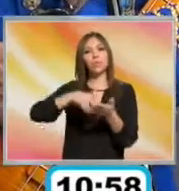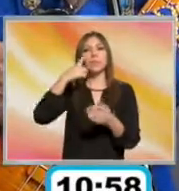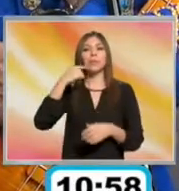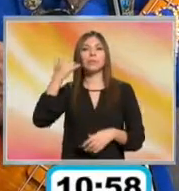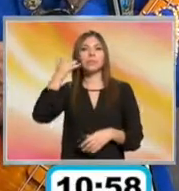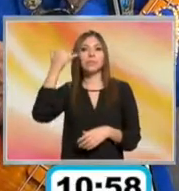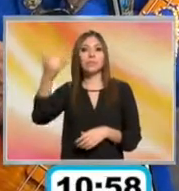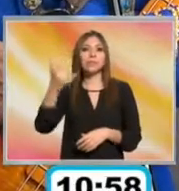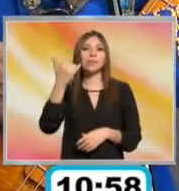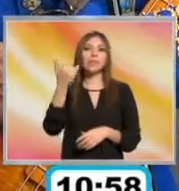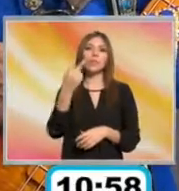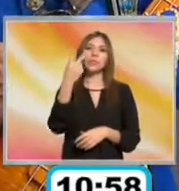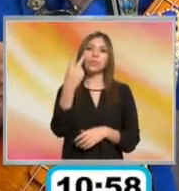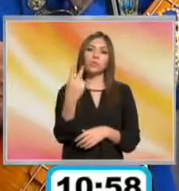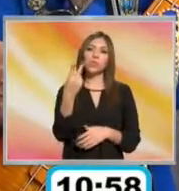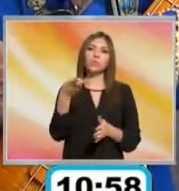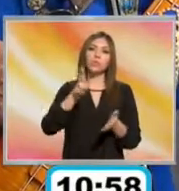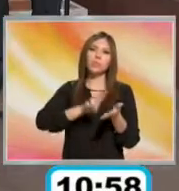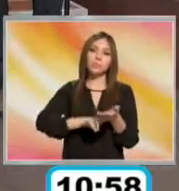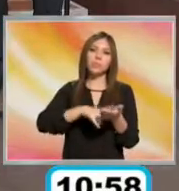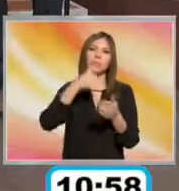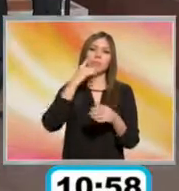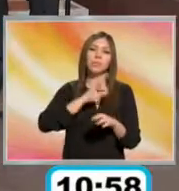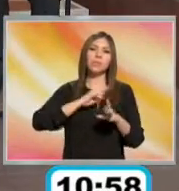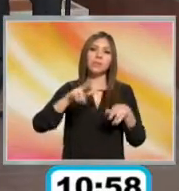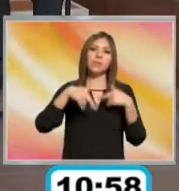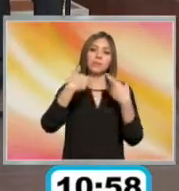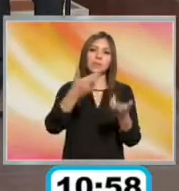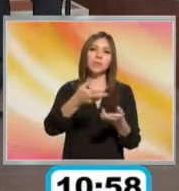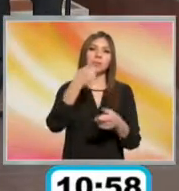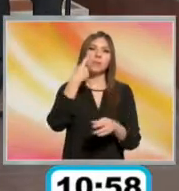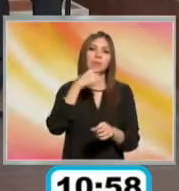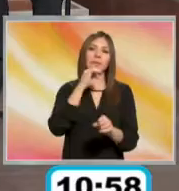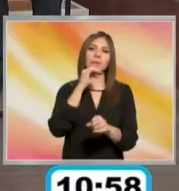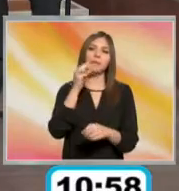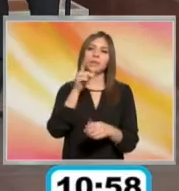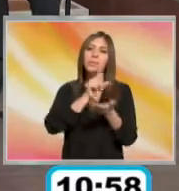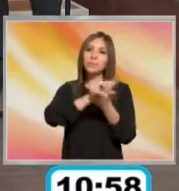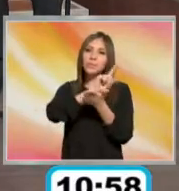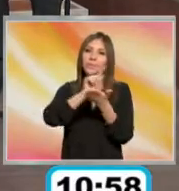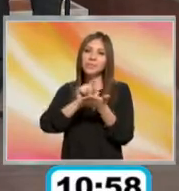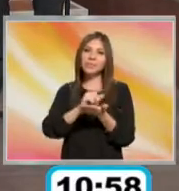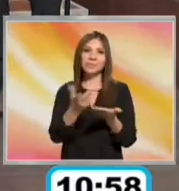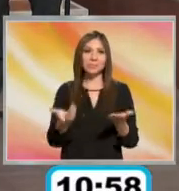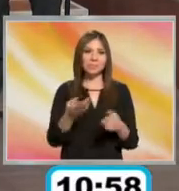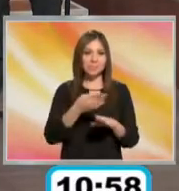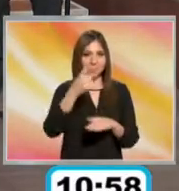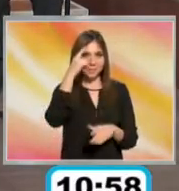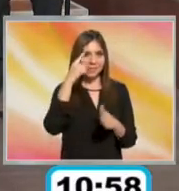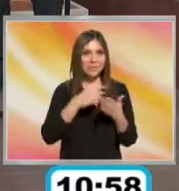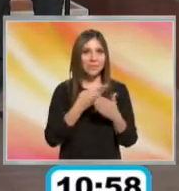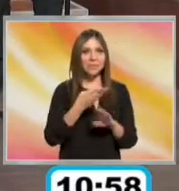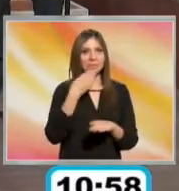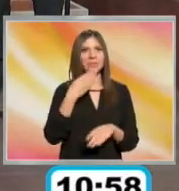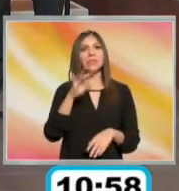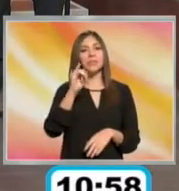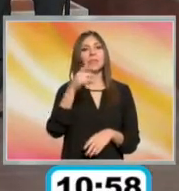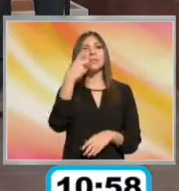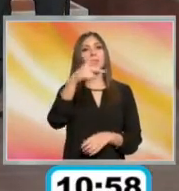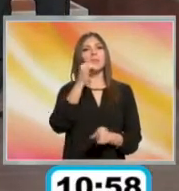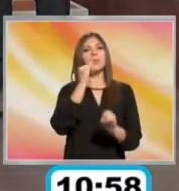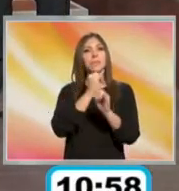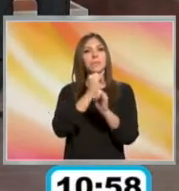teléfono y tenemos 2 pases dobles para que ustedes los tengan por Twitter. ¿Les parece muy bien? Sí, compañeros. las redes adelante.